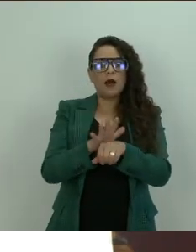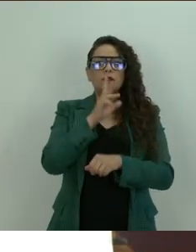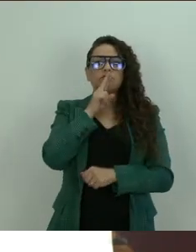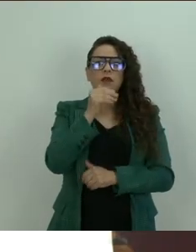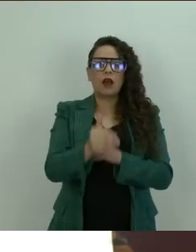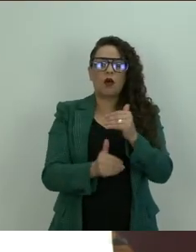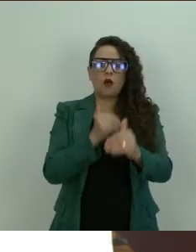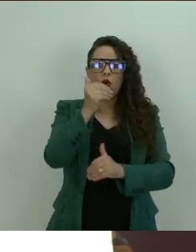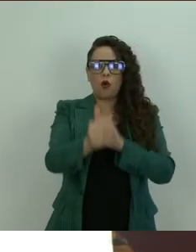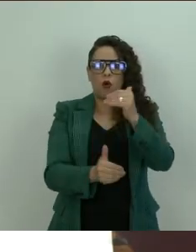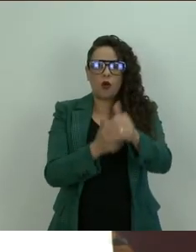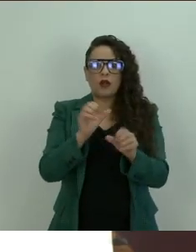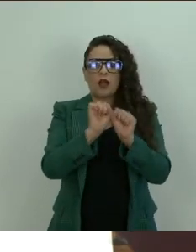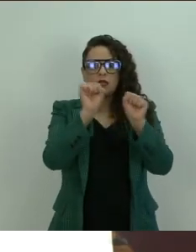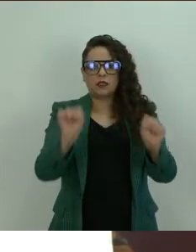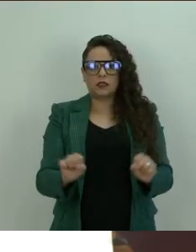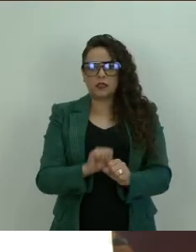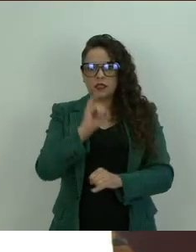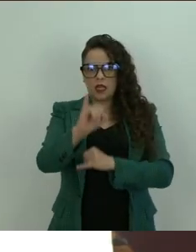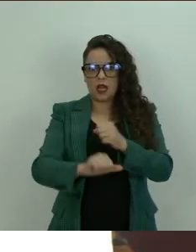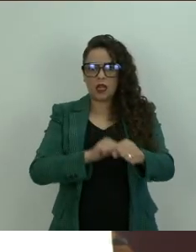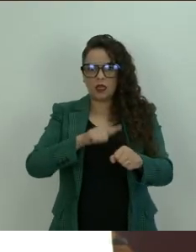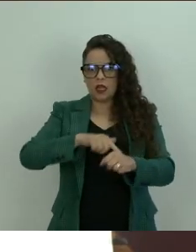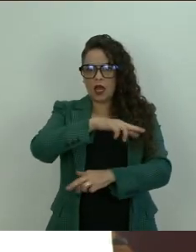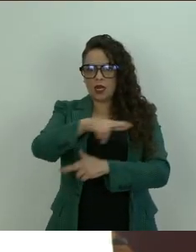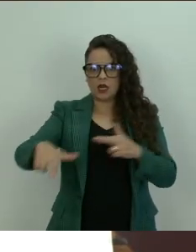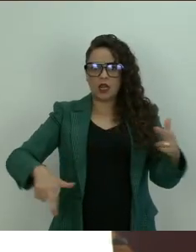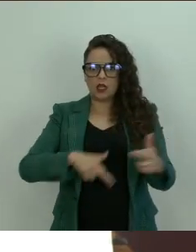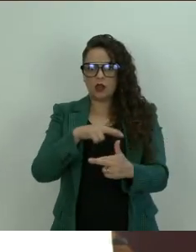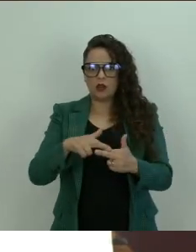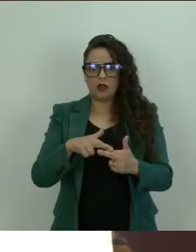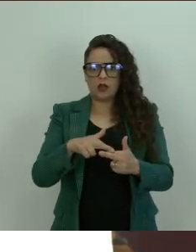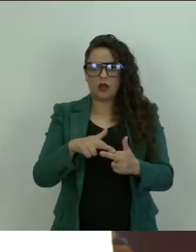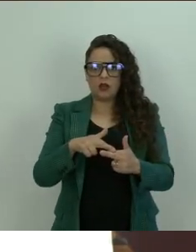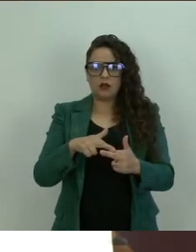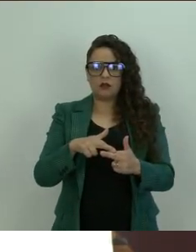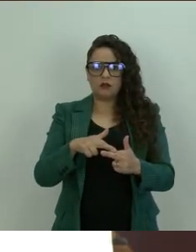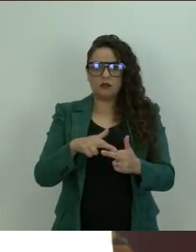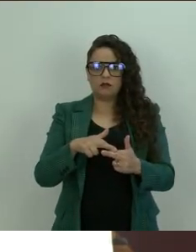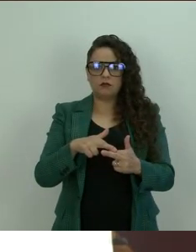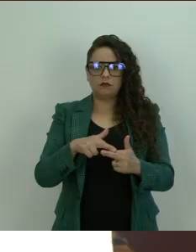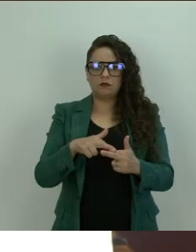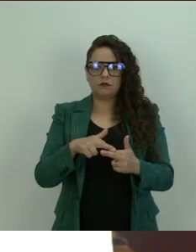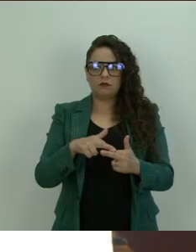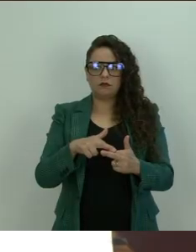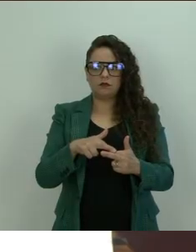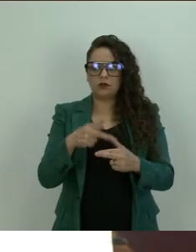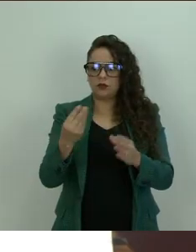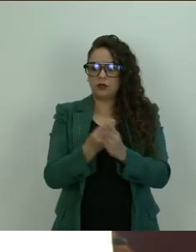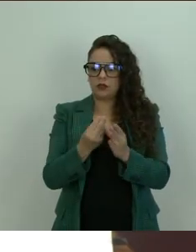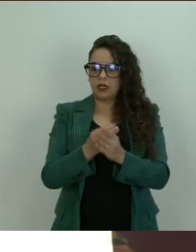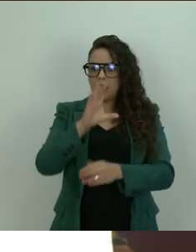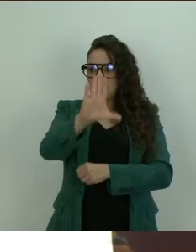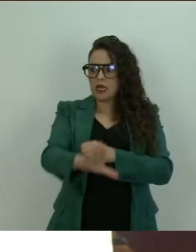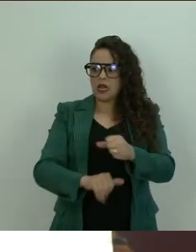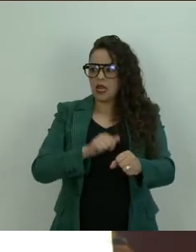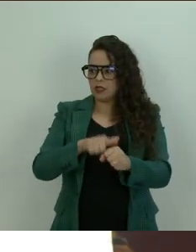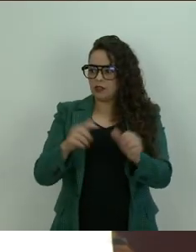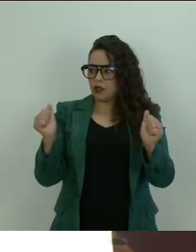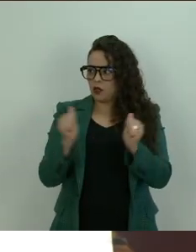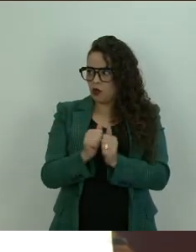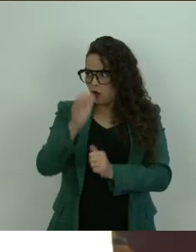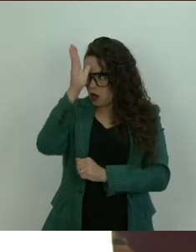primigenio de crear sistemas internacionales o regionales de protección como subsidiarios del ámbito nacional a partir de tratados